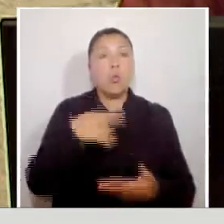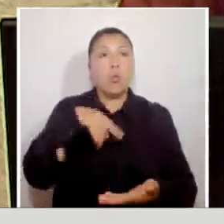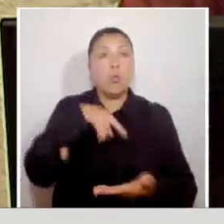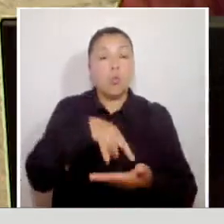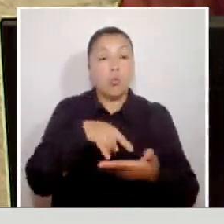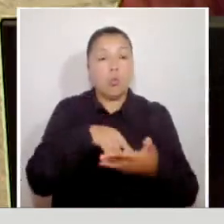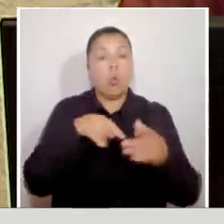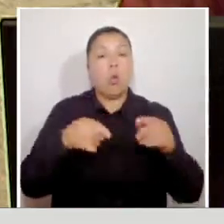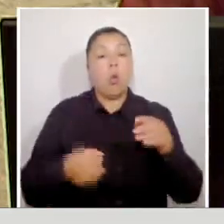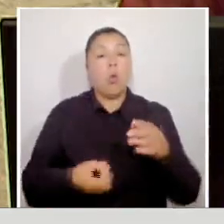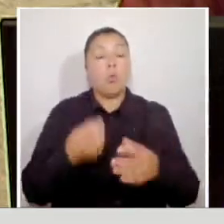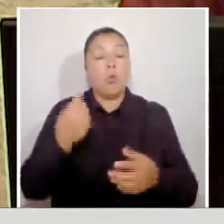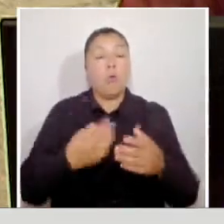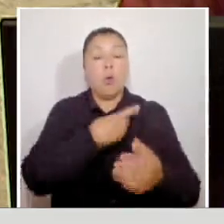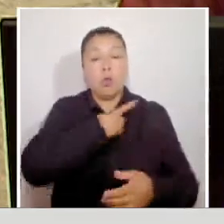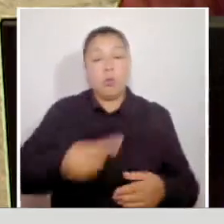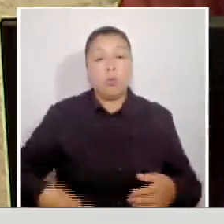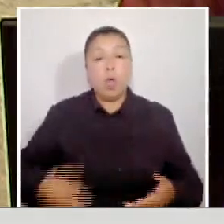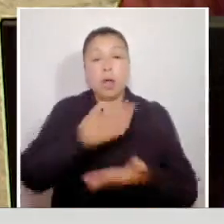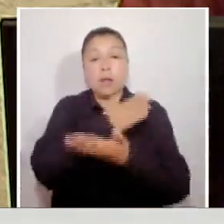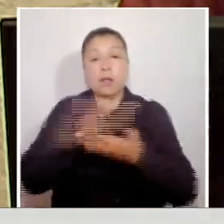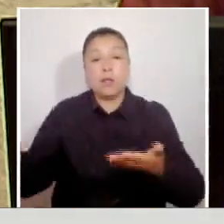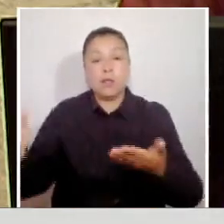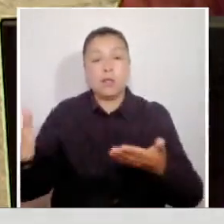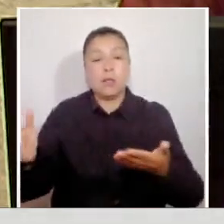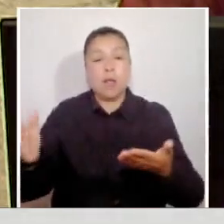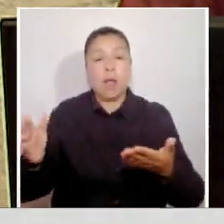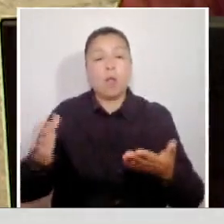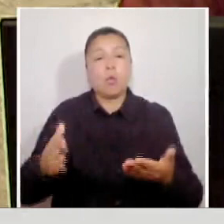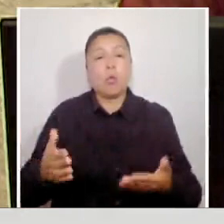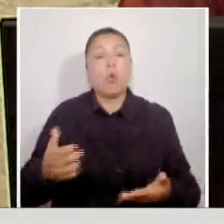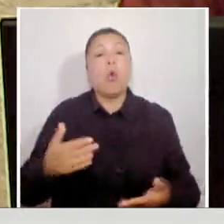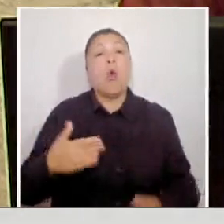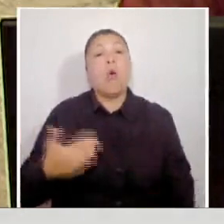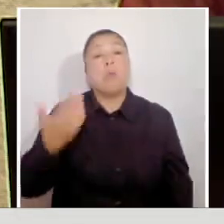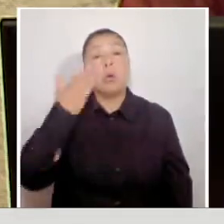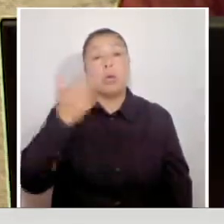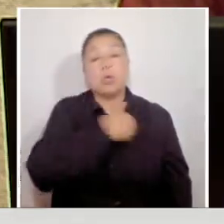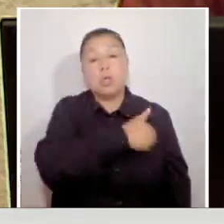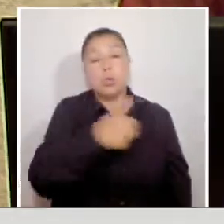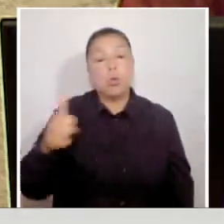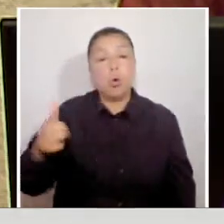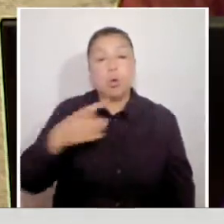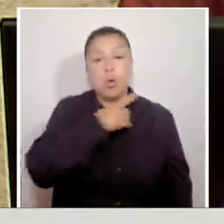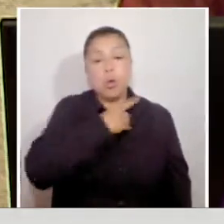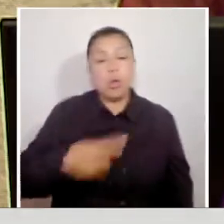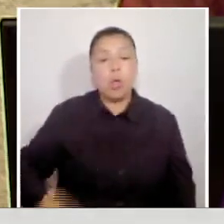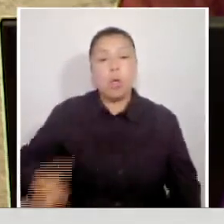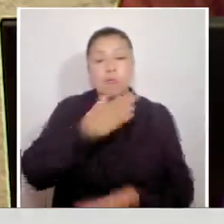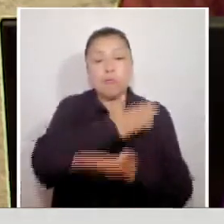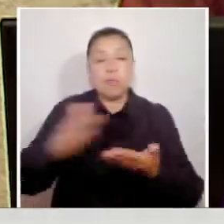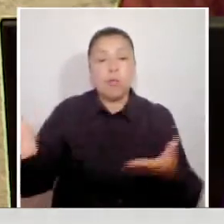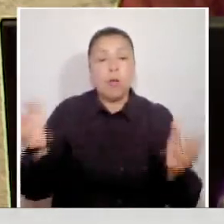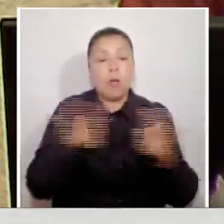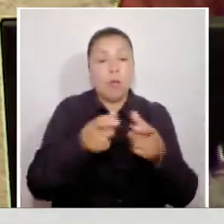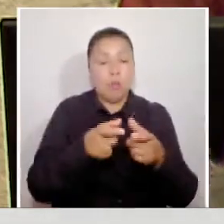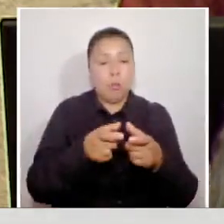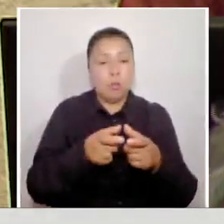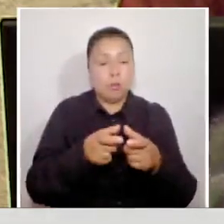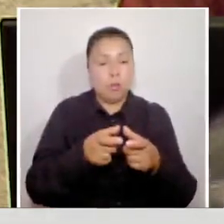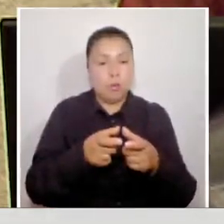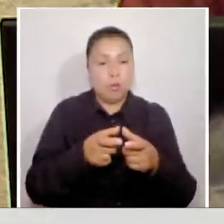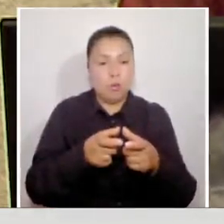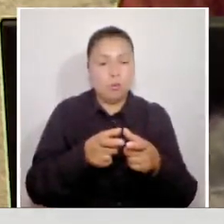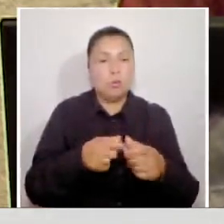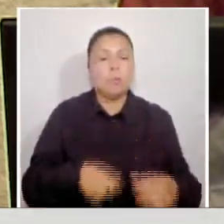proyecto fue rechazado por unanimidad rechazado por unanimidad en la comisión